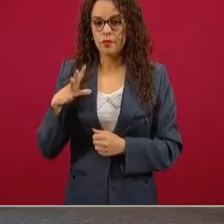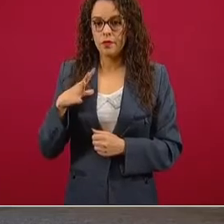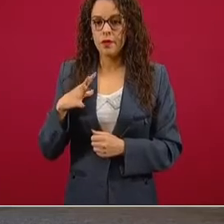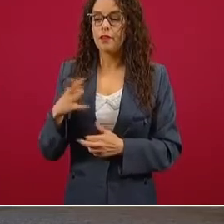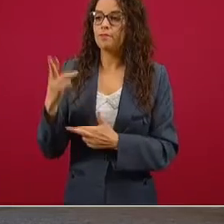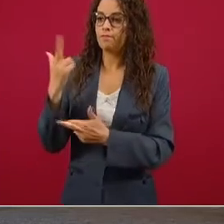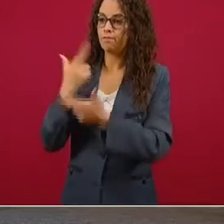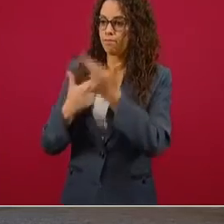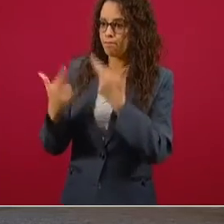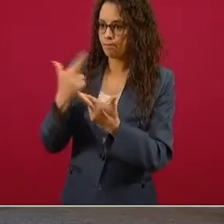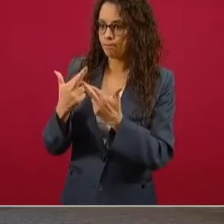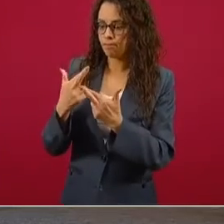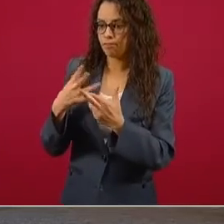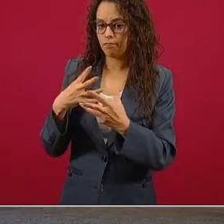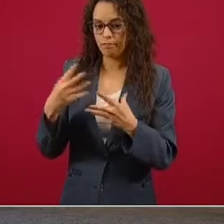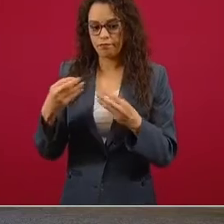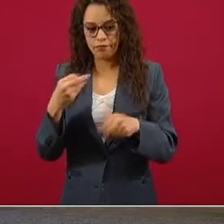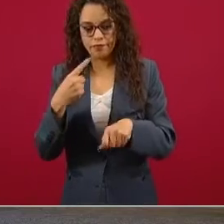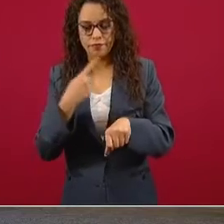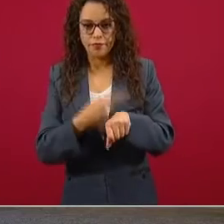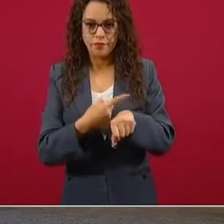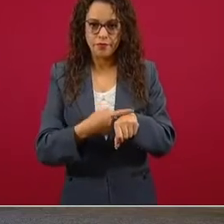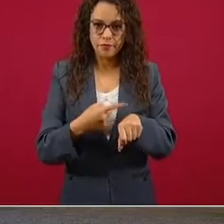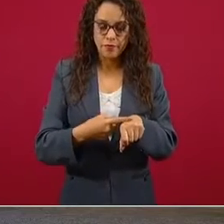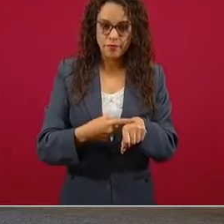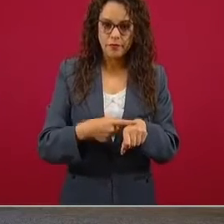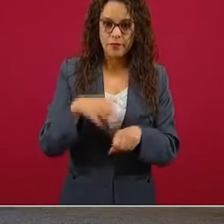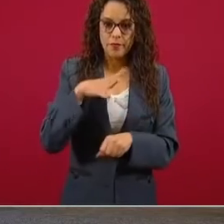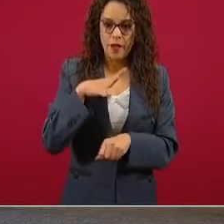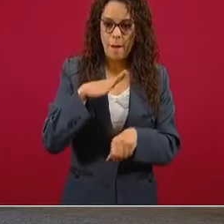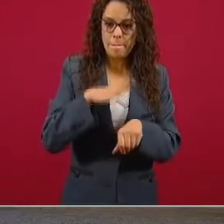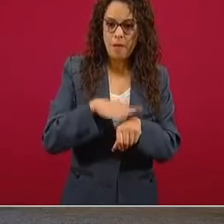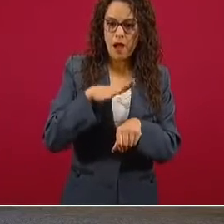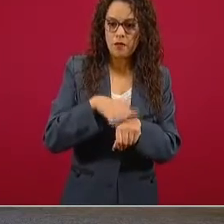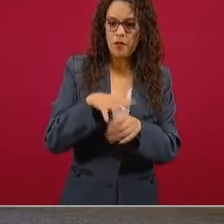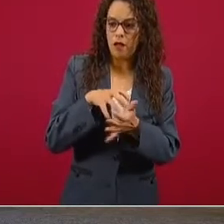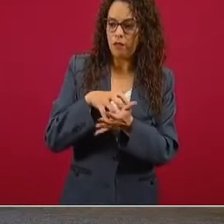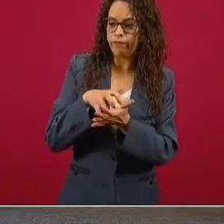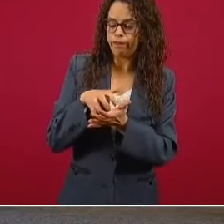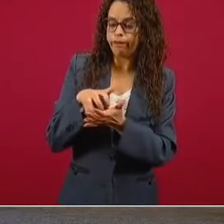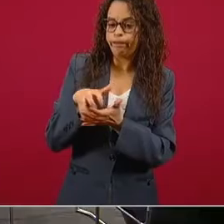hay más casos